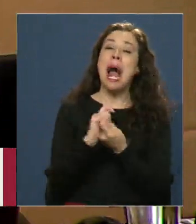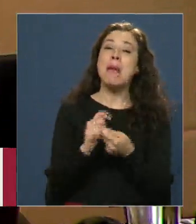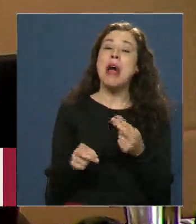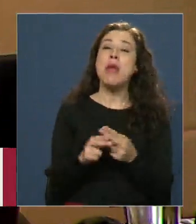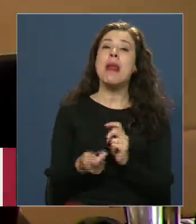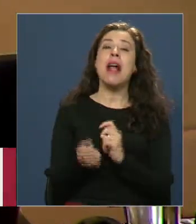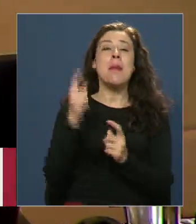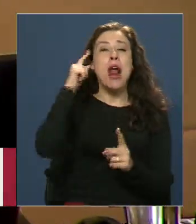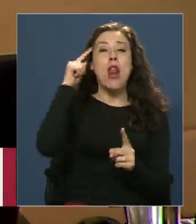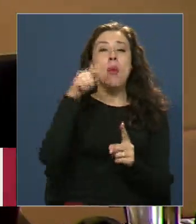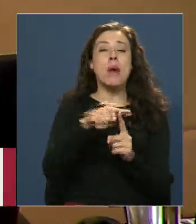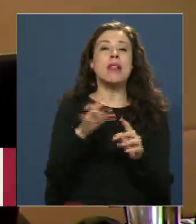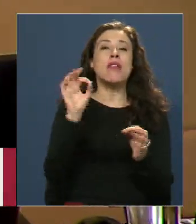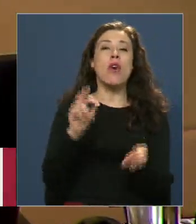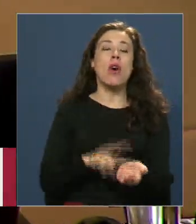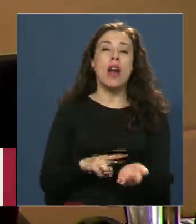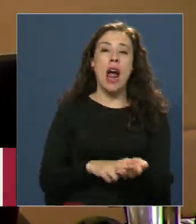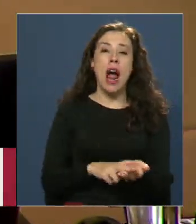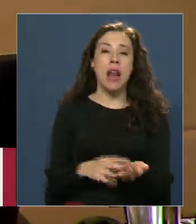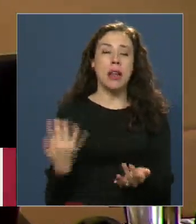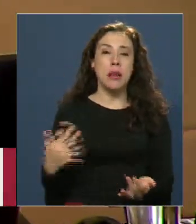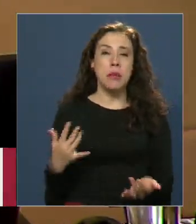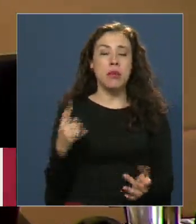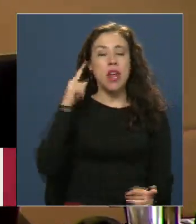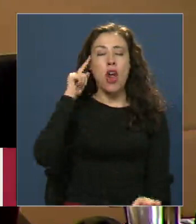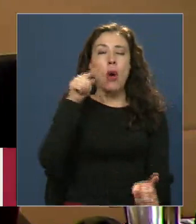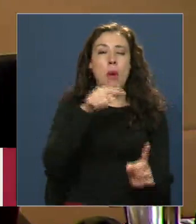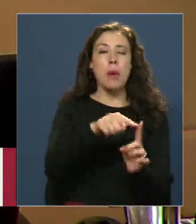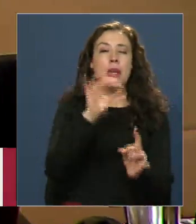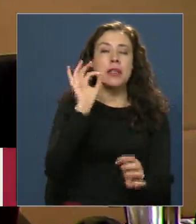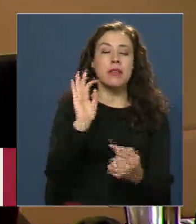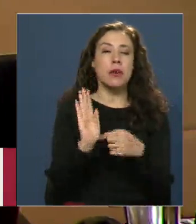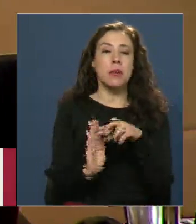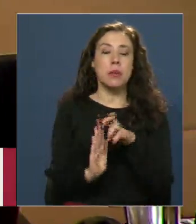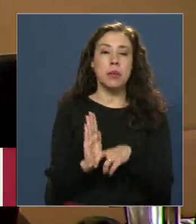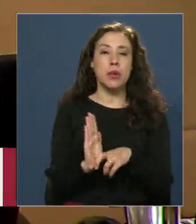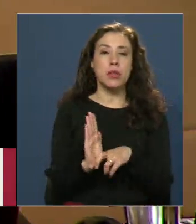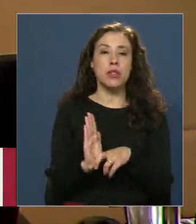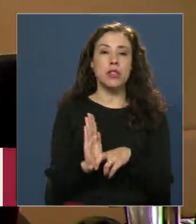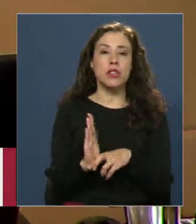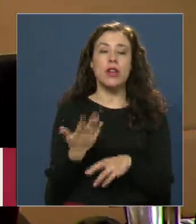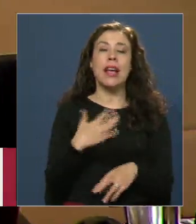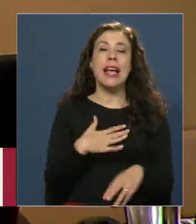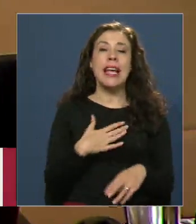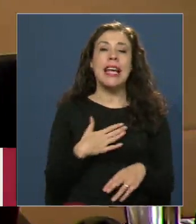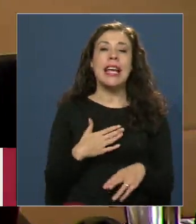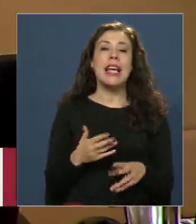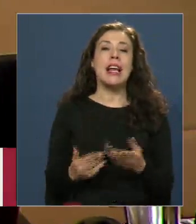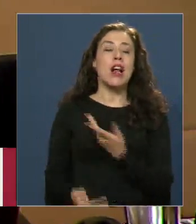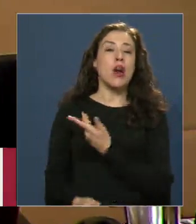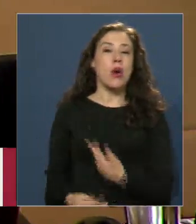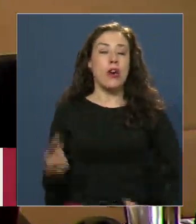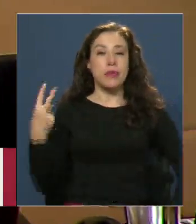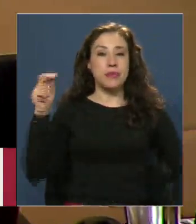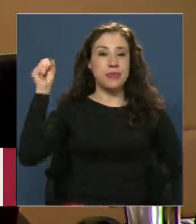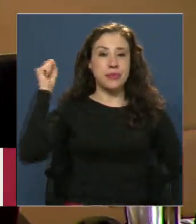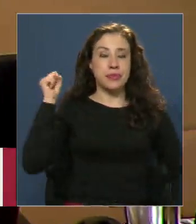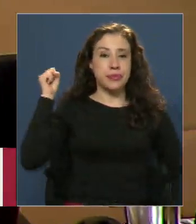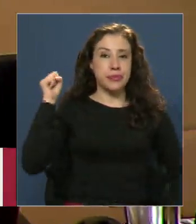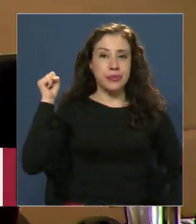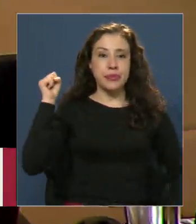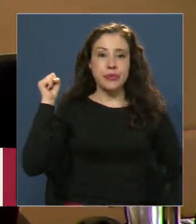esencia de lo que es realmente importante, hacia dónde apunta este proyecto y qué es lo que busca el gobierno del presidente Sebastián